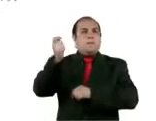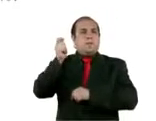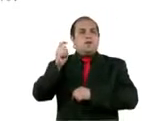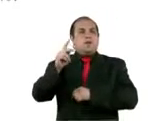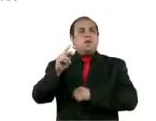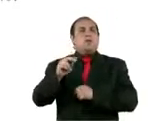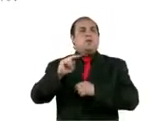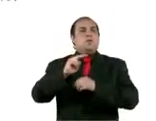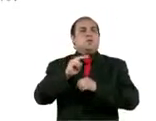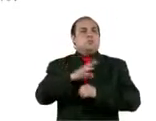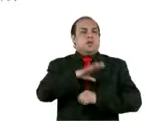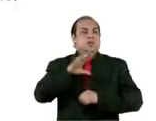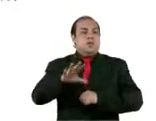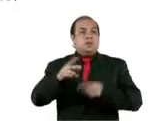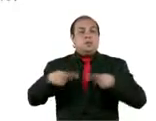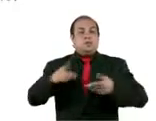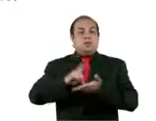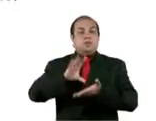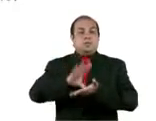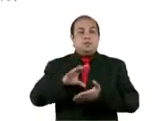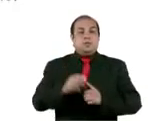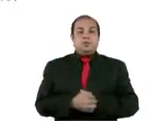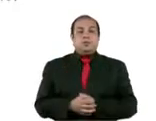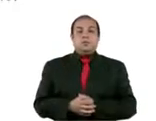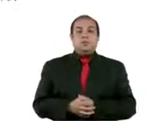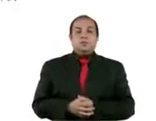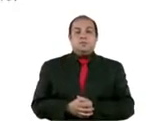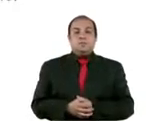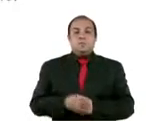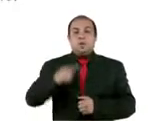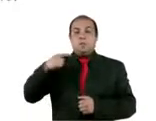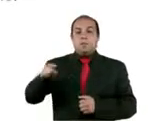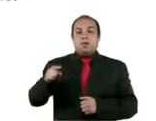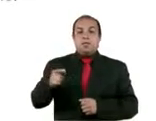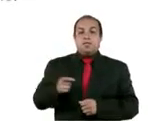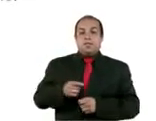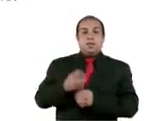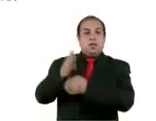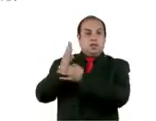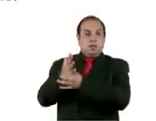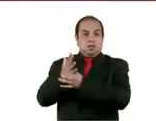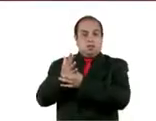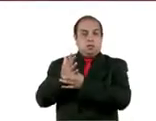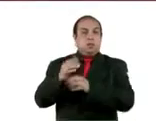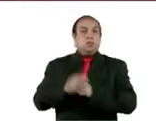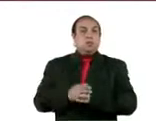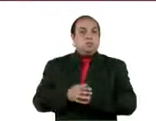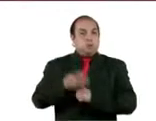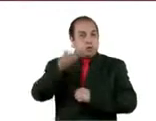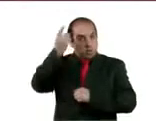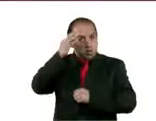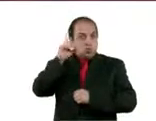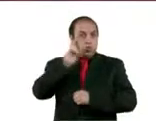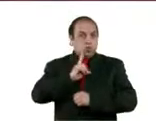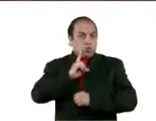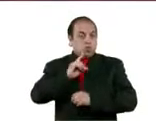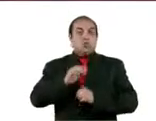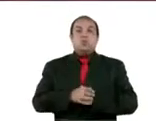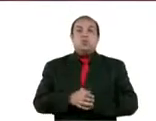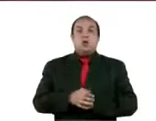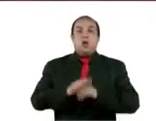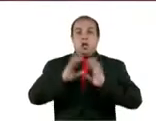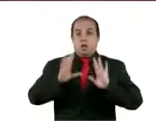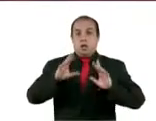universal de personas con discapacidad, y la instrucción que nos ha dado la doctora es que una vez que se entreguen